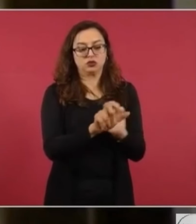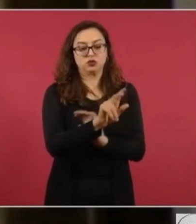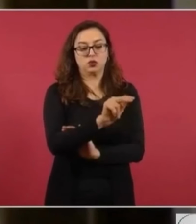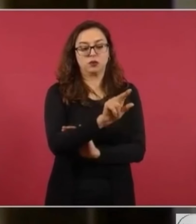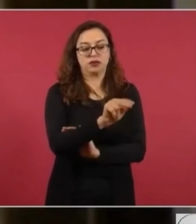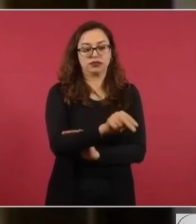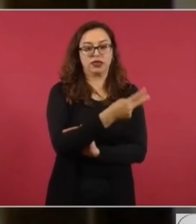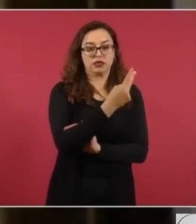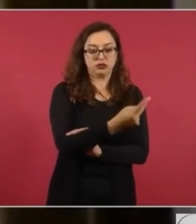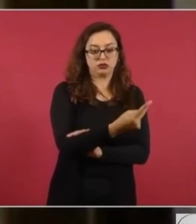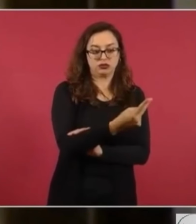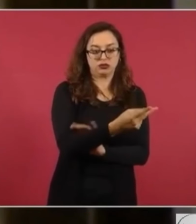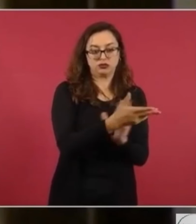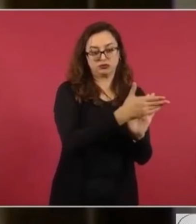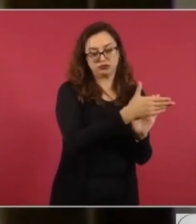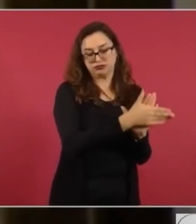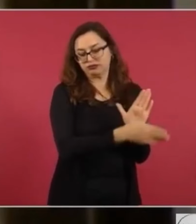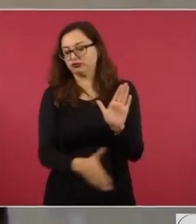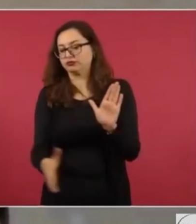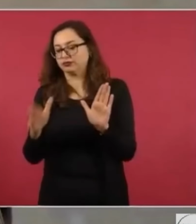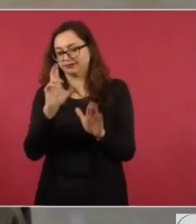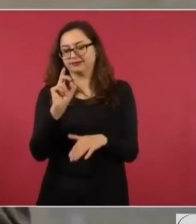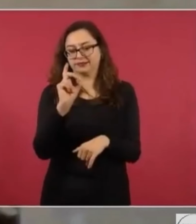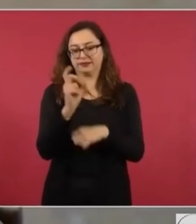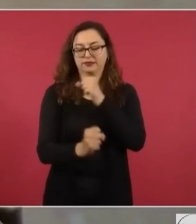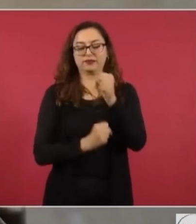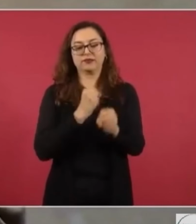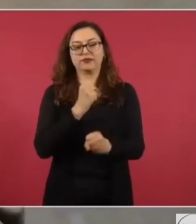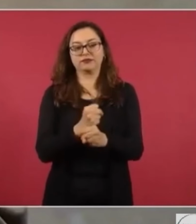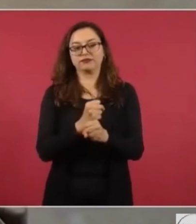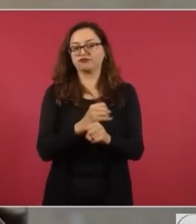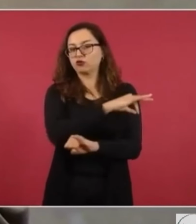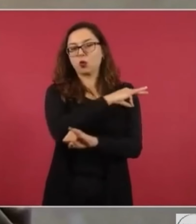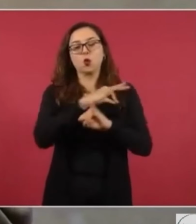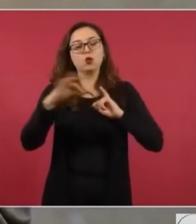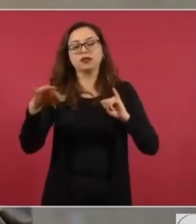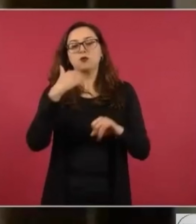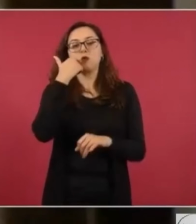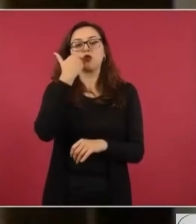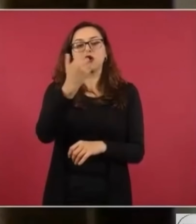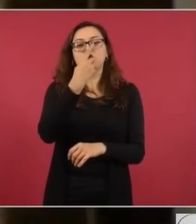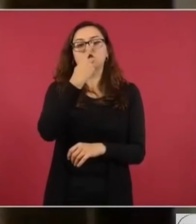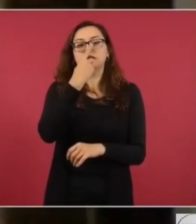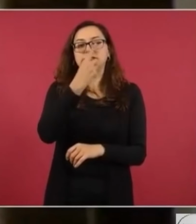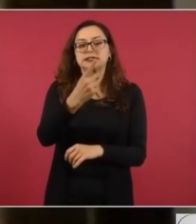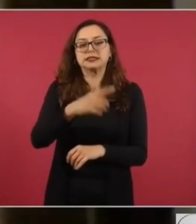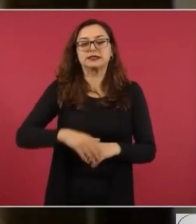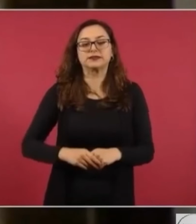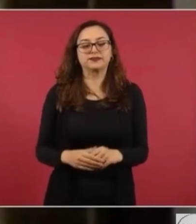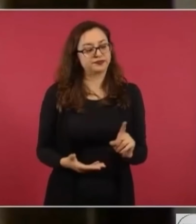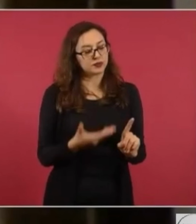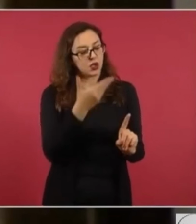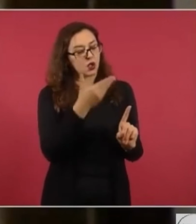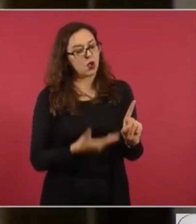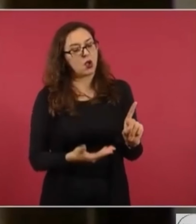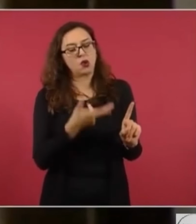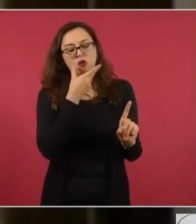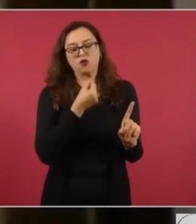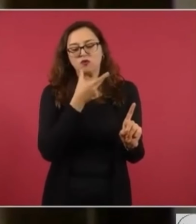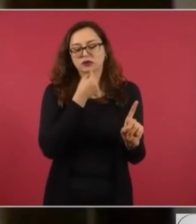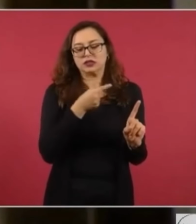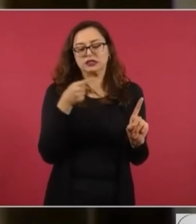1892. Y para cerrar, diría, ¿no?, pensando en este hombre que se ve al final de sus